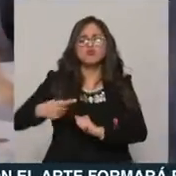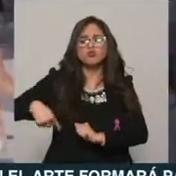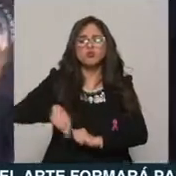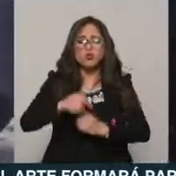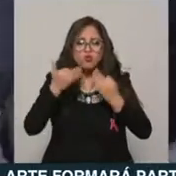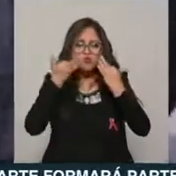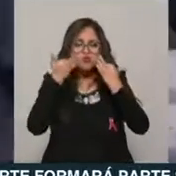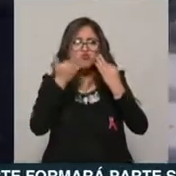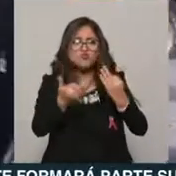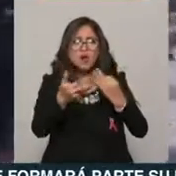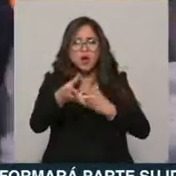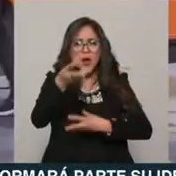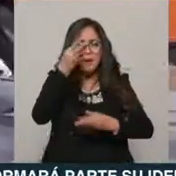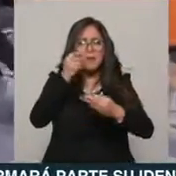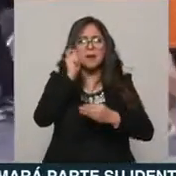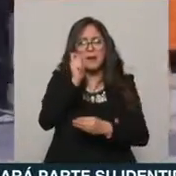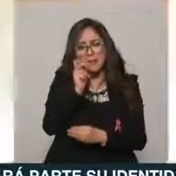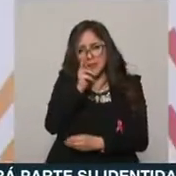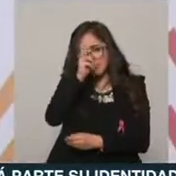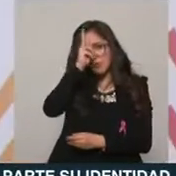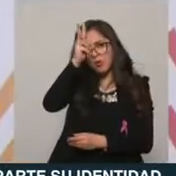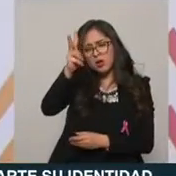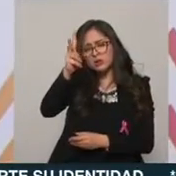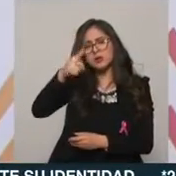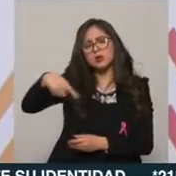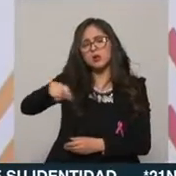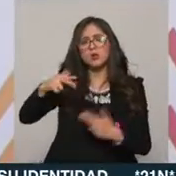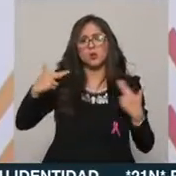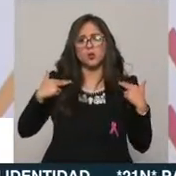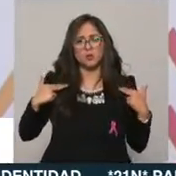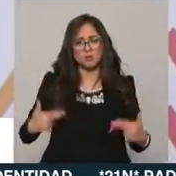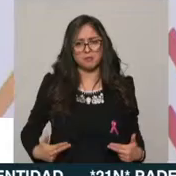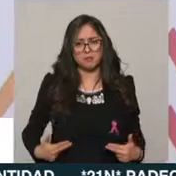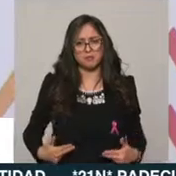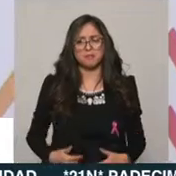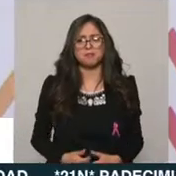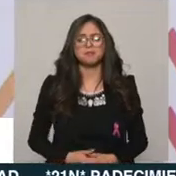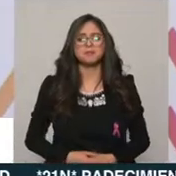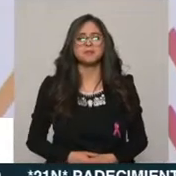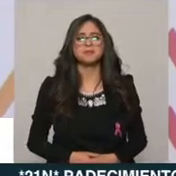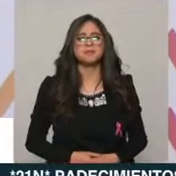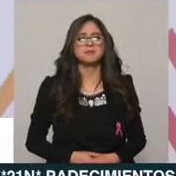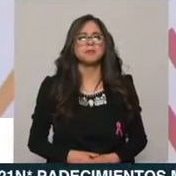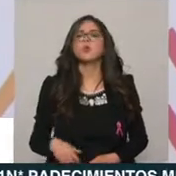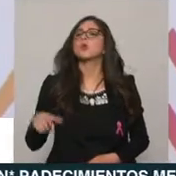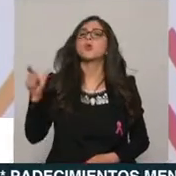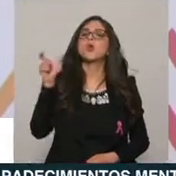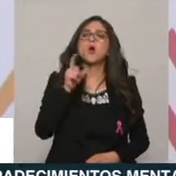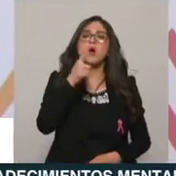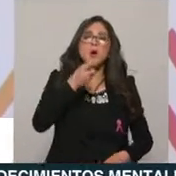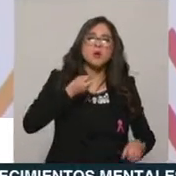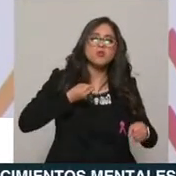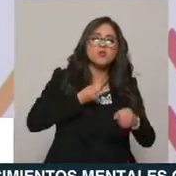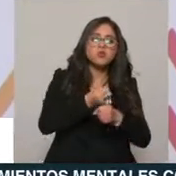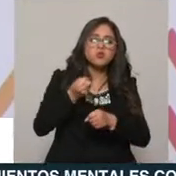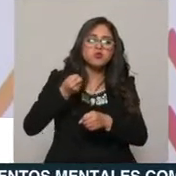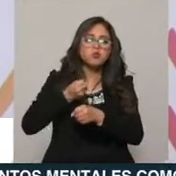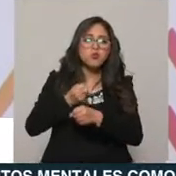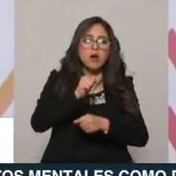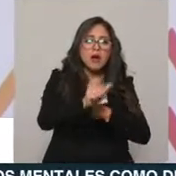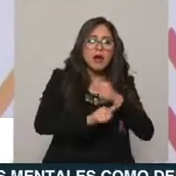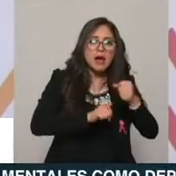en violencia hacia los seres humanos. Cuando hay maltrato a los animales, esto se refleja también en un maltrato hacia